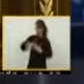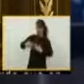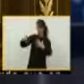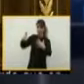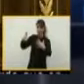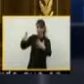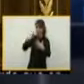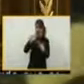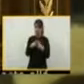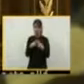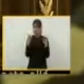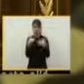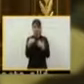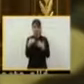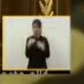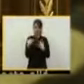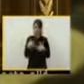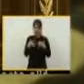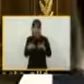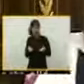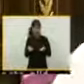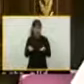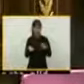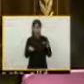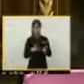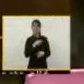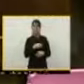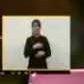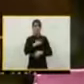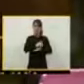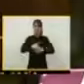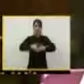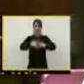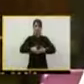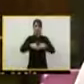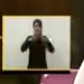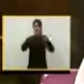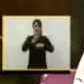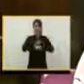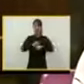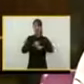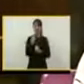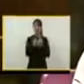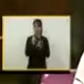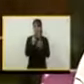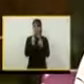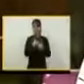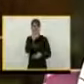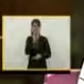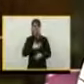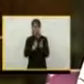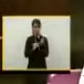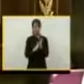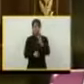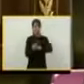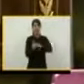investidura. Investidura, efectivamente. Deja un momento, Pilar, porque continúa ese segundo pleno, esa segunda votación de investidura, ese segundo pleno en el que Pedro Sánchez va a fracasar en